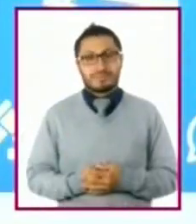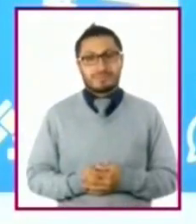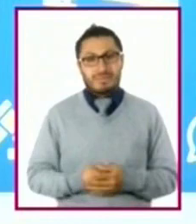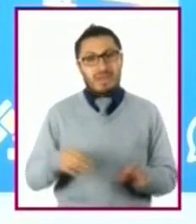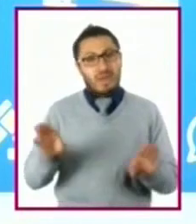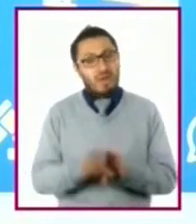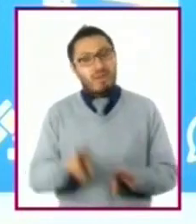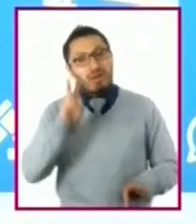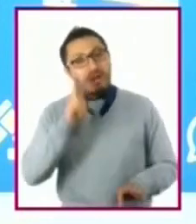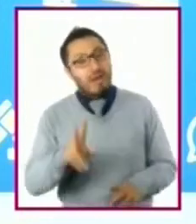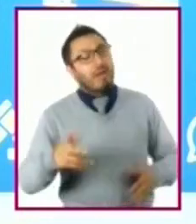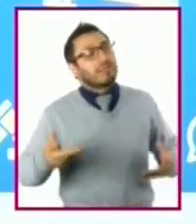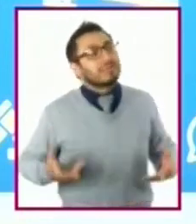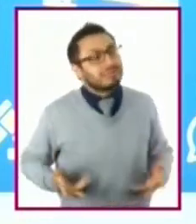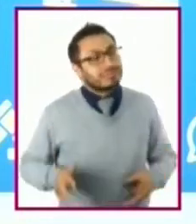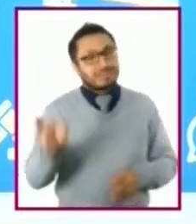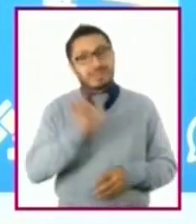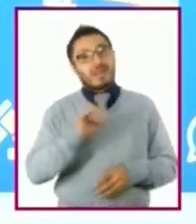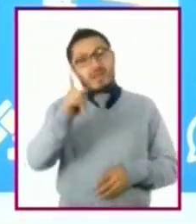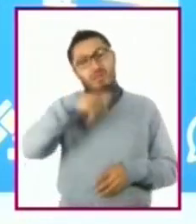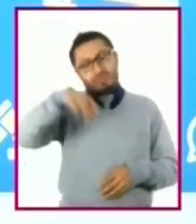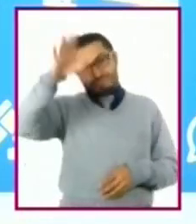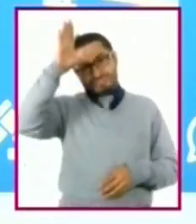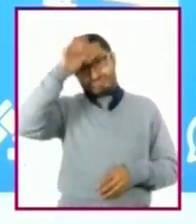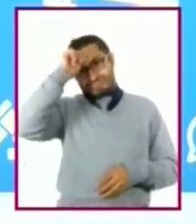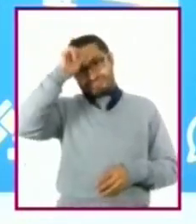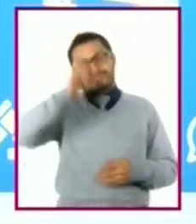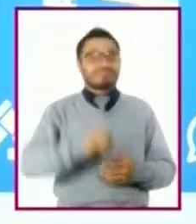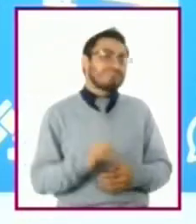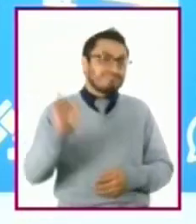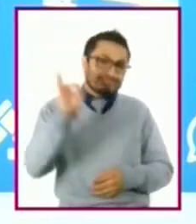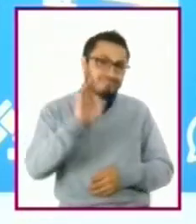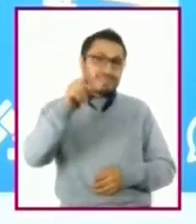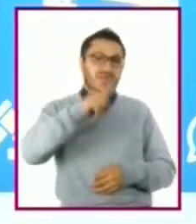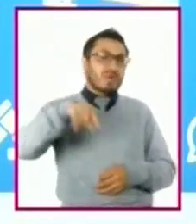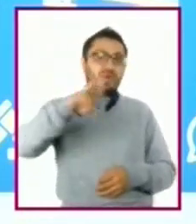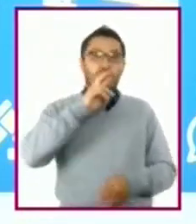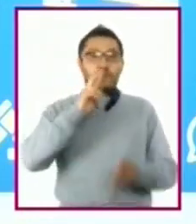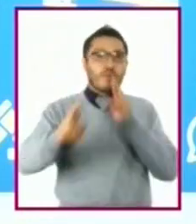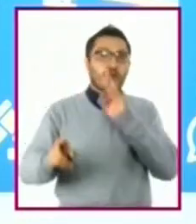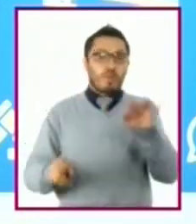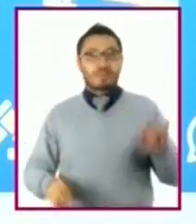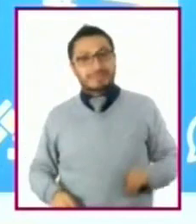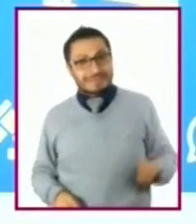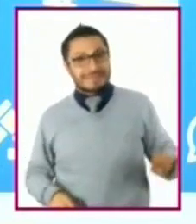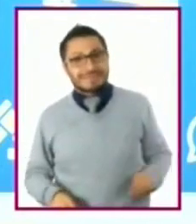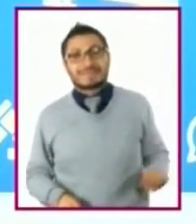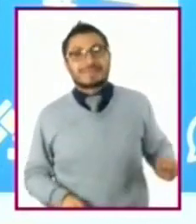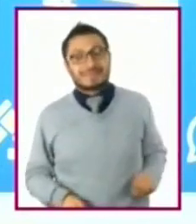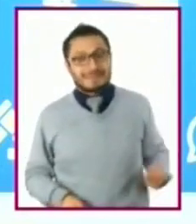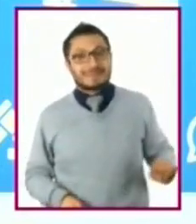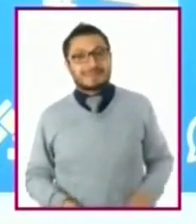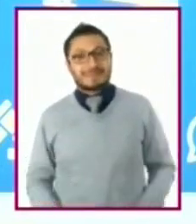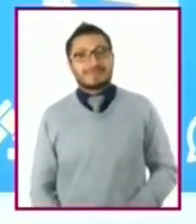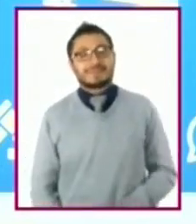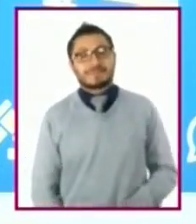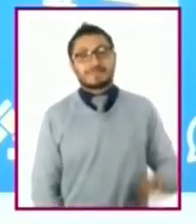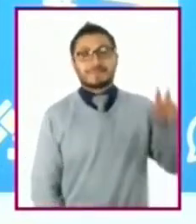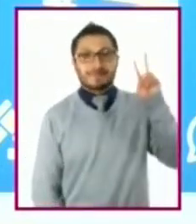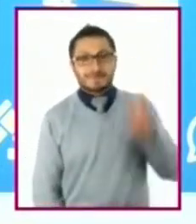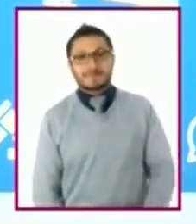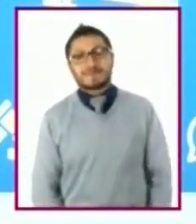alumna? Tal vez coinciden con ella. Seguramente tienen respuestas muy interesantes.